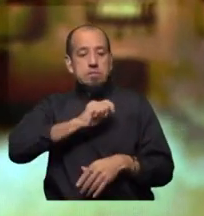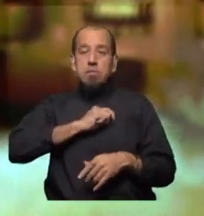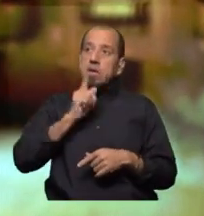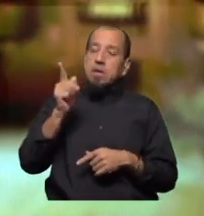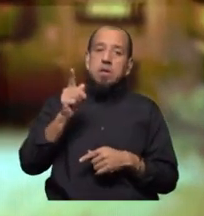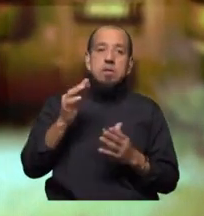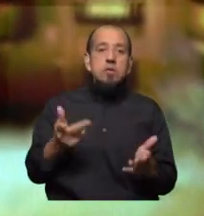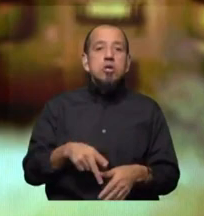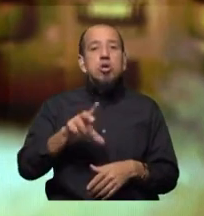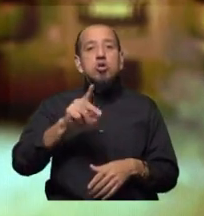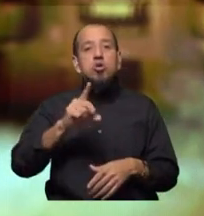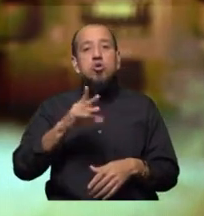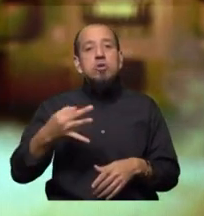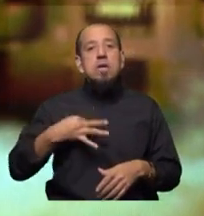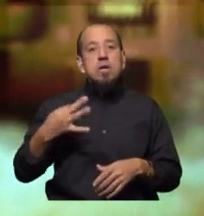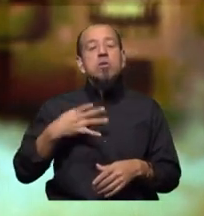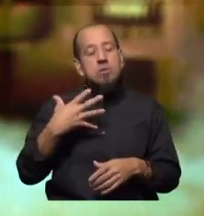por 12 años